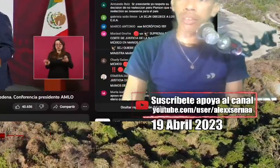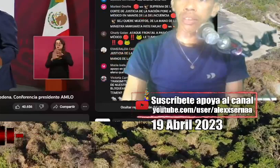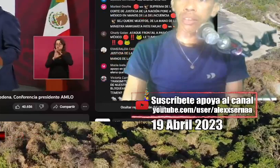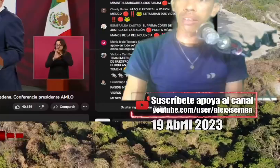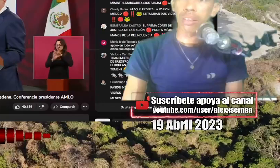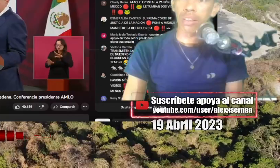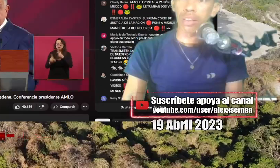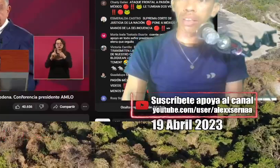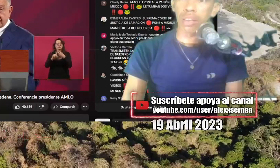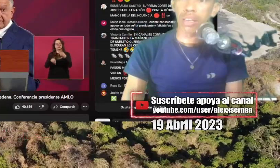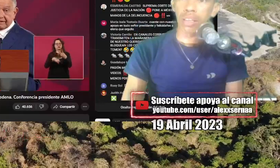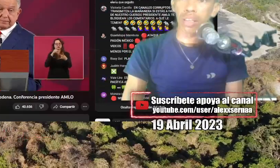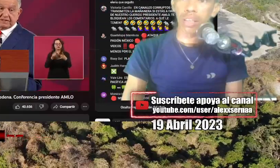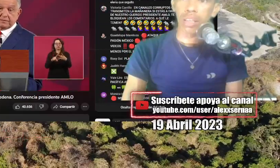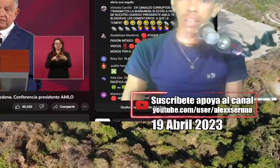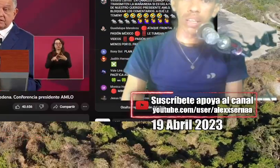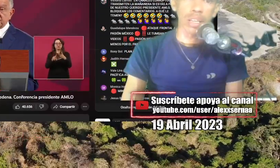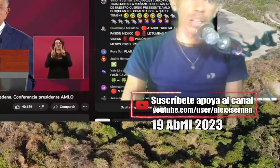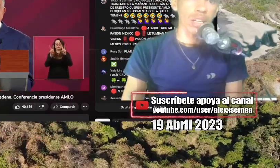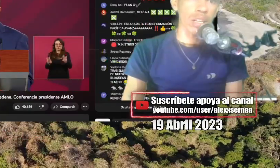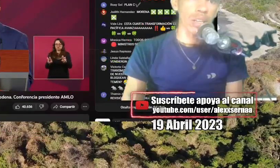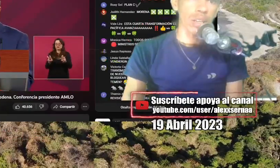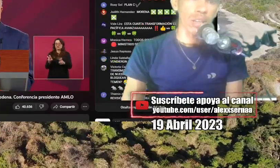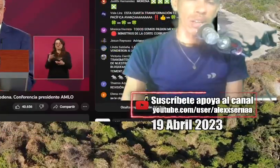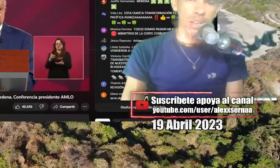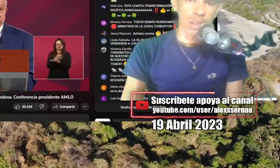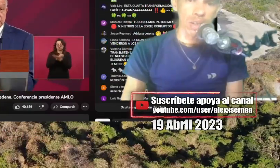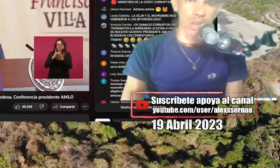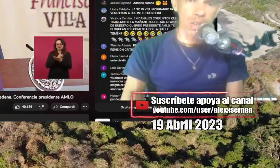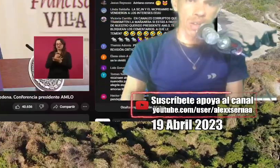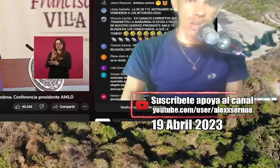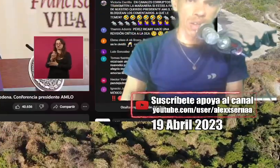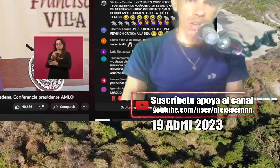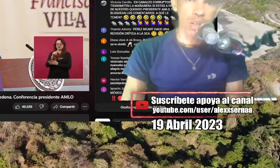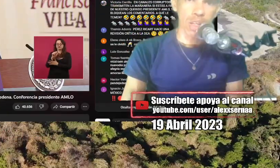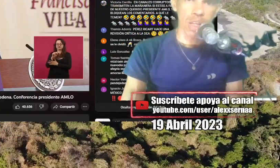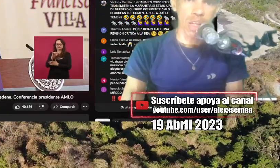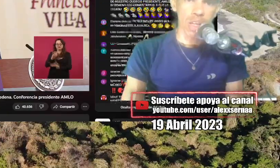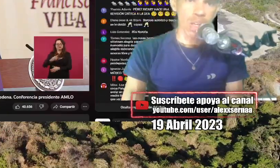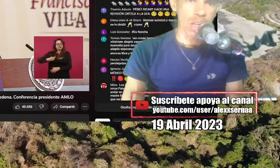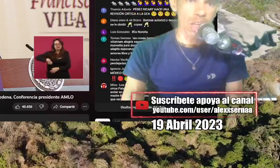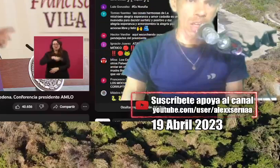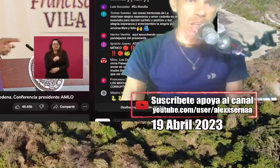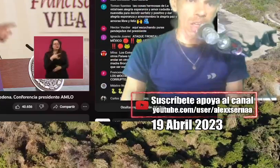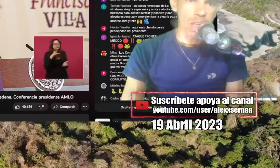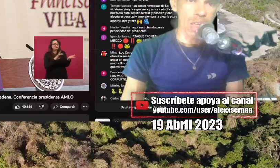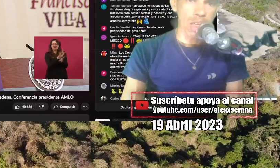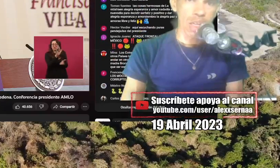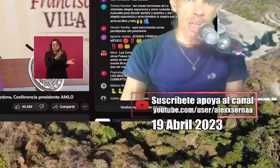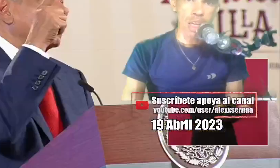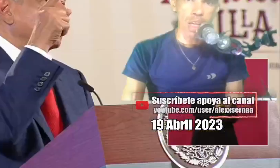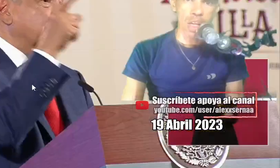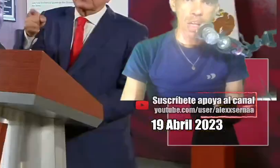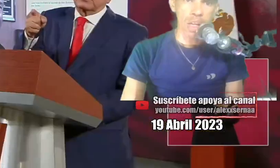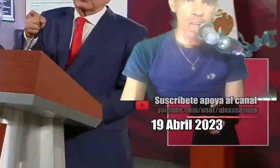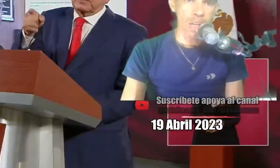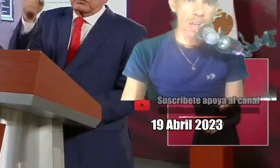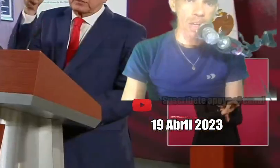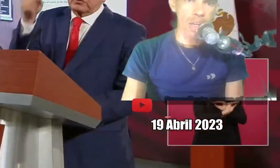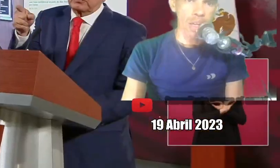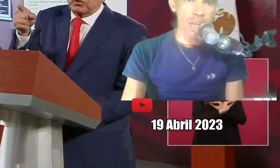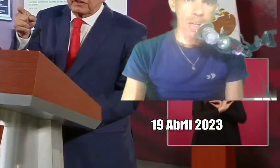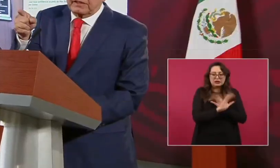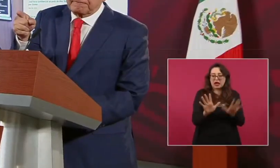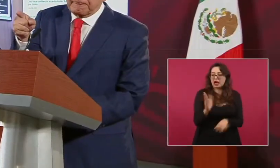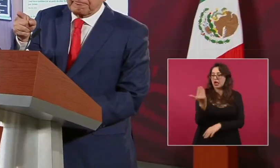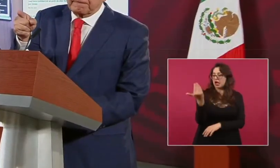En esta pandemia del fentanilo tienen todo nuestro apoyo. Cuando vinieron los legisladores del Partido Republicano y